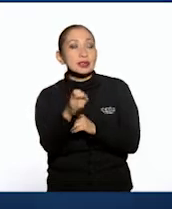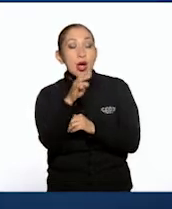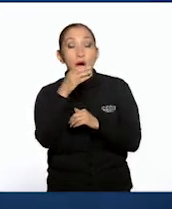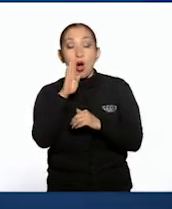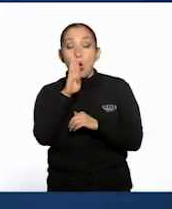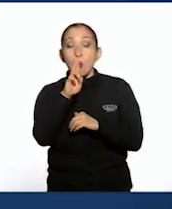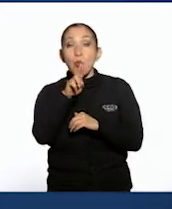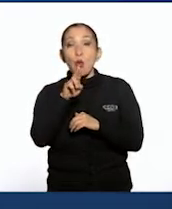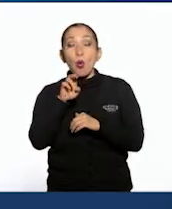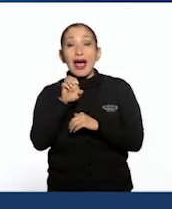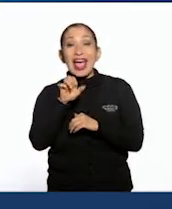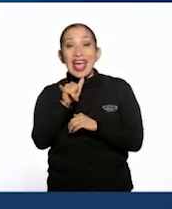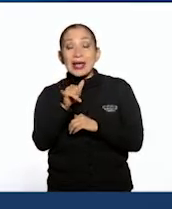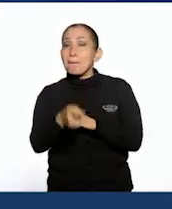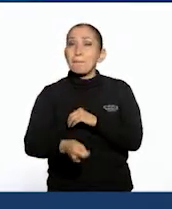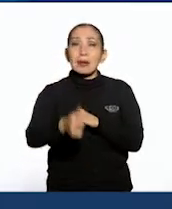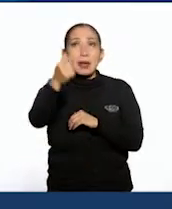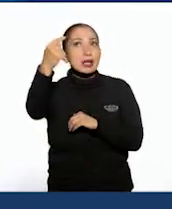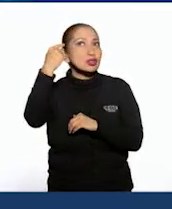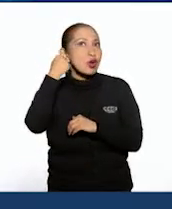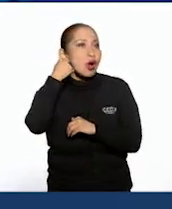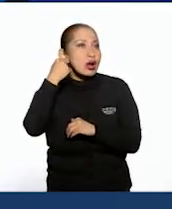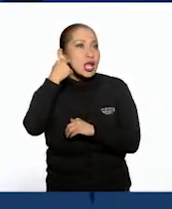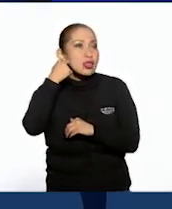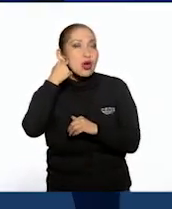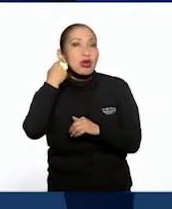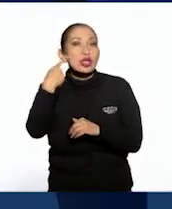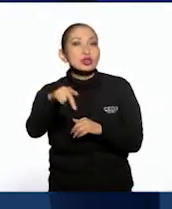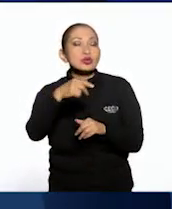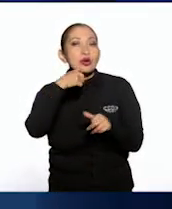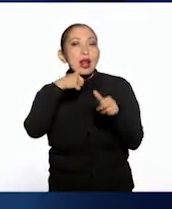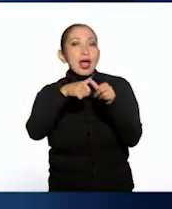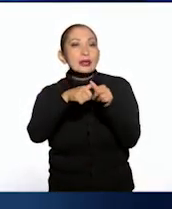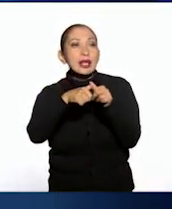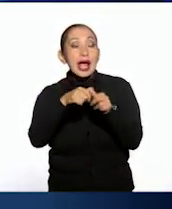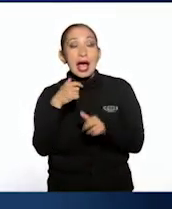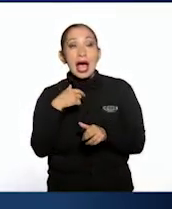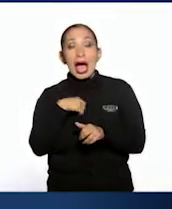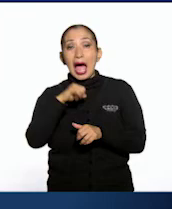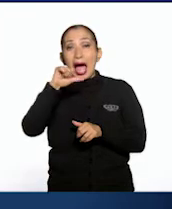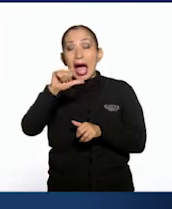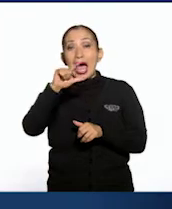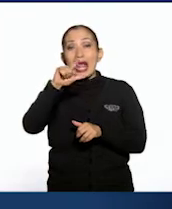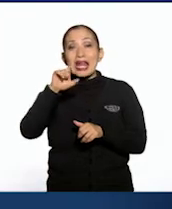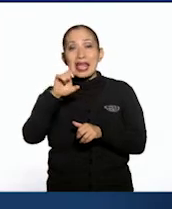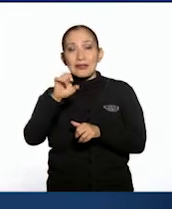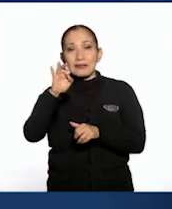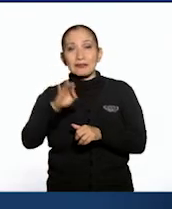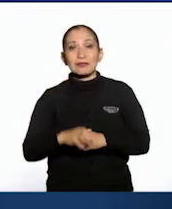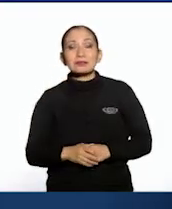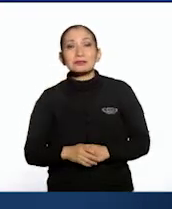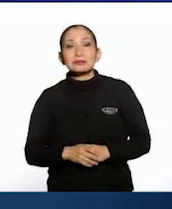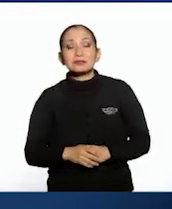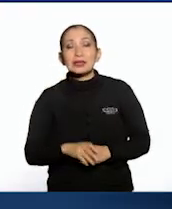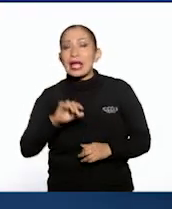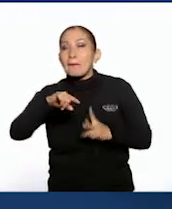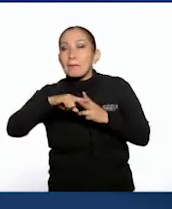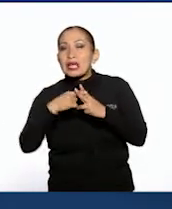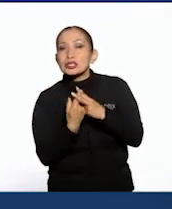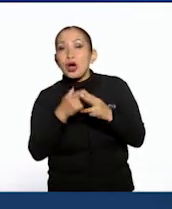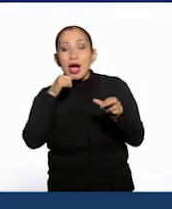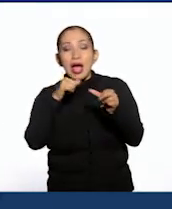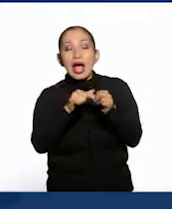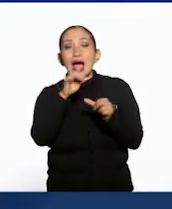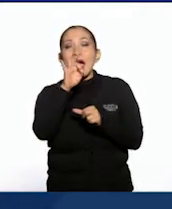buey vino a ser el primer sonido de su alfabeto, la letra Aleph. Así nació el